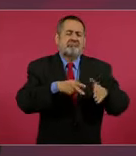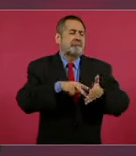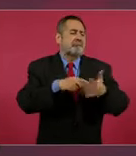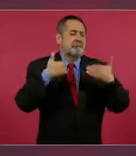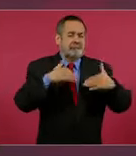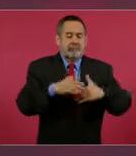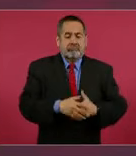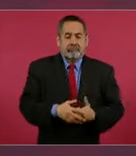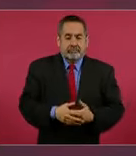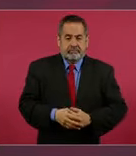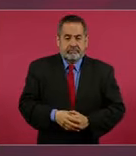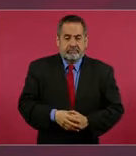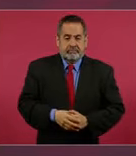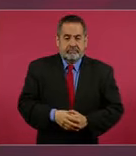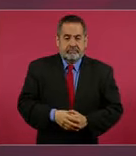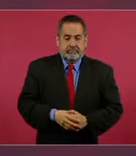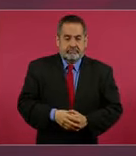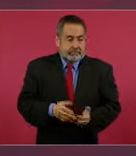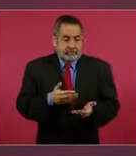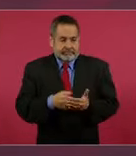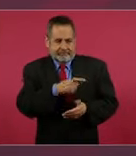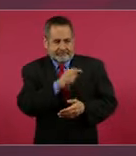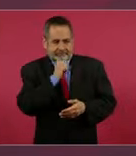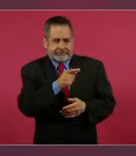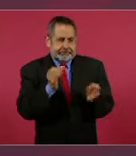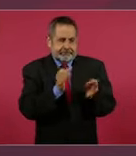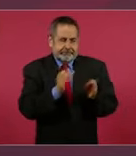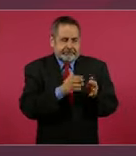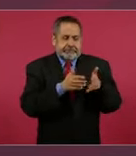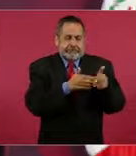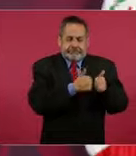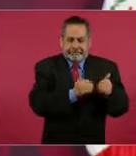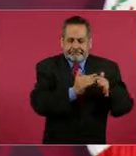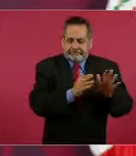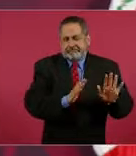Ahora no, porque hay bastante frío.